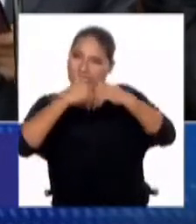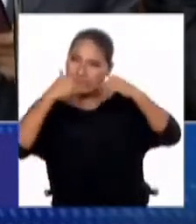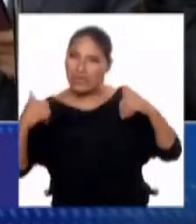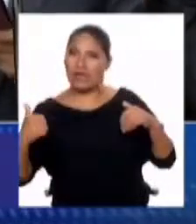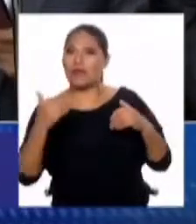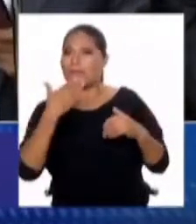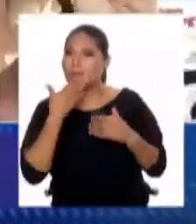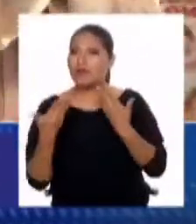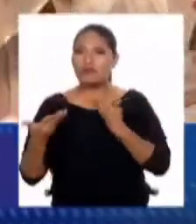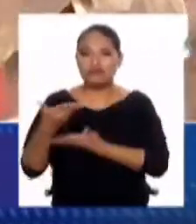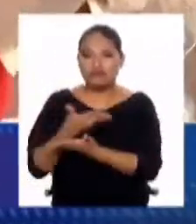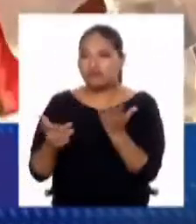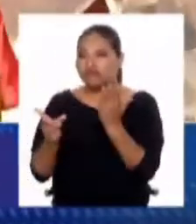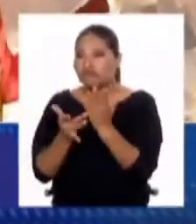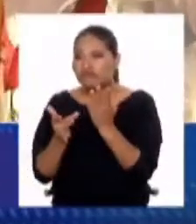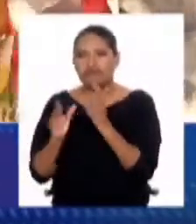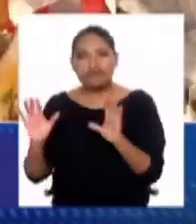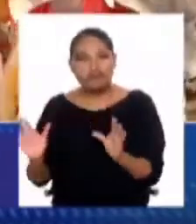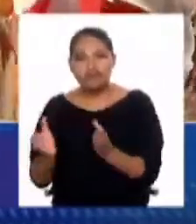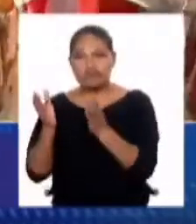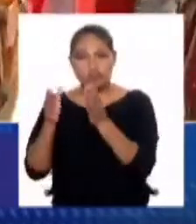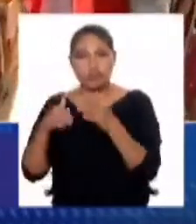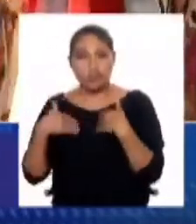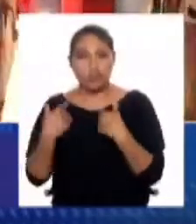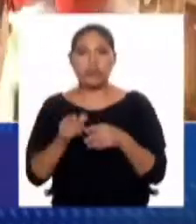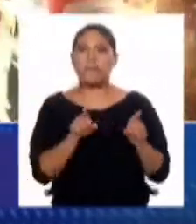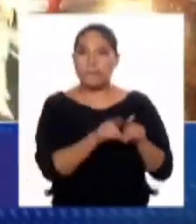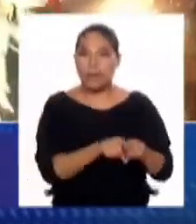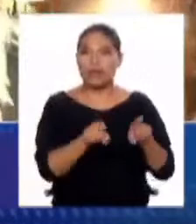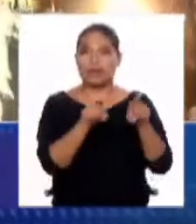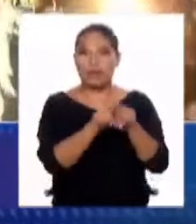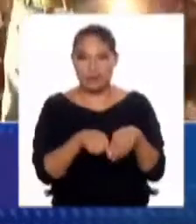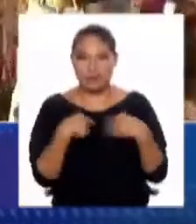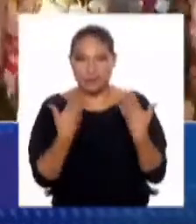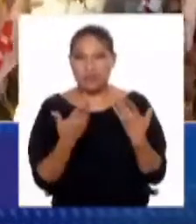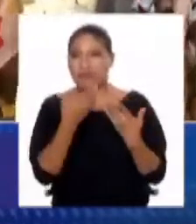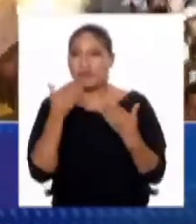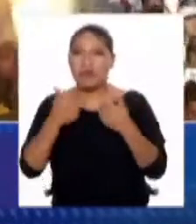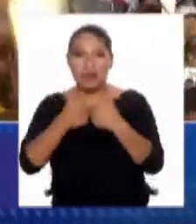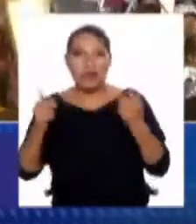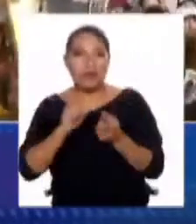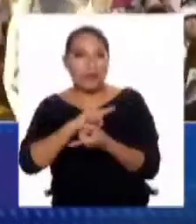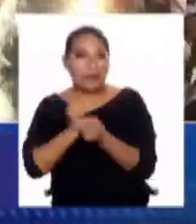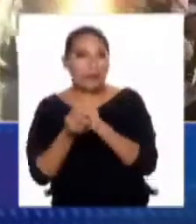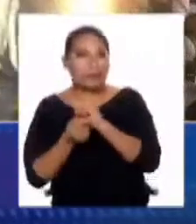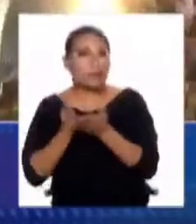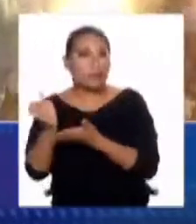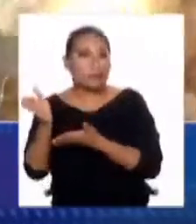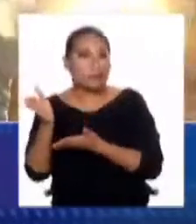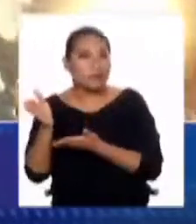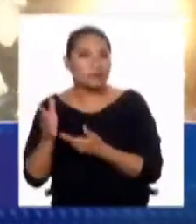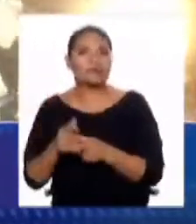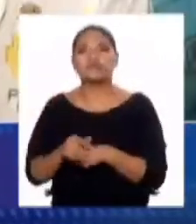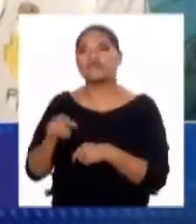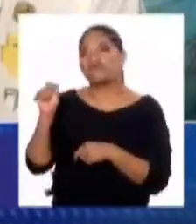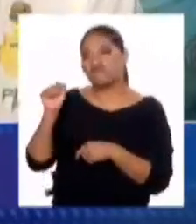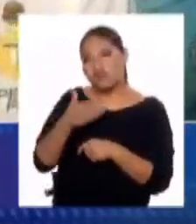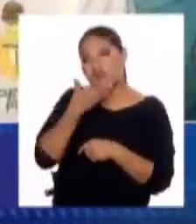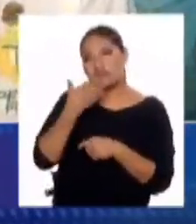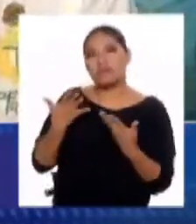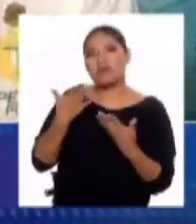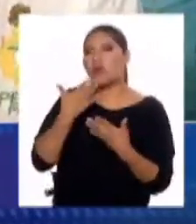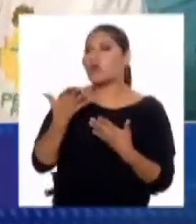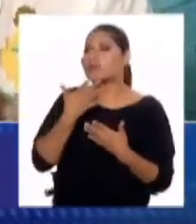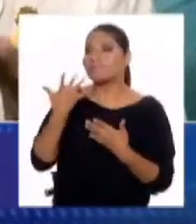las tecnologías, con las cosas más. O sea, para empezar, es que yo creo que ahí el cargo de presidente de un partido no debe existir, debe haber un